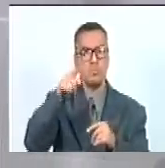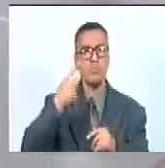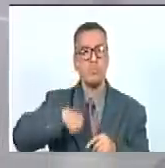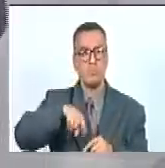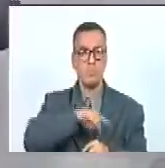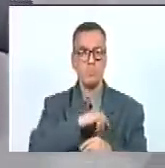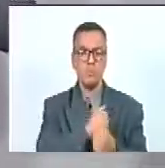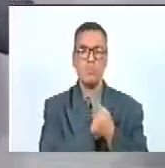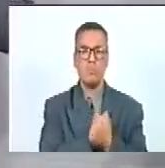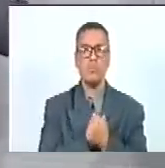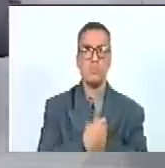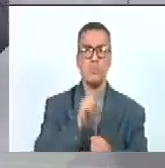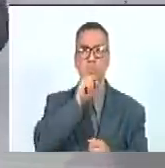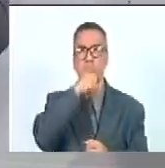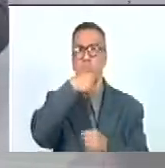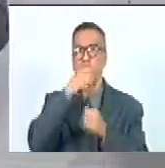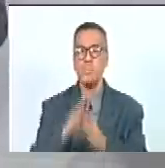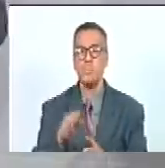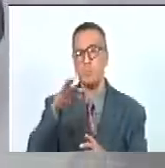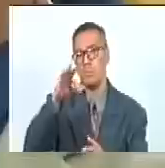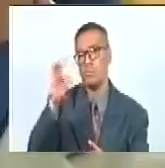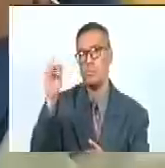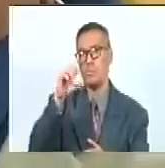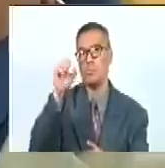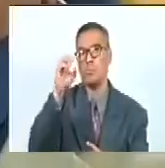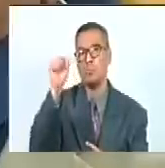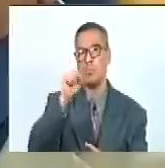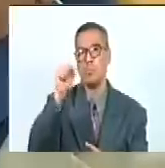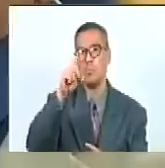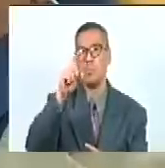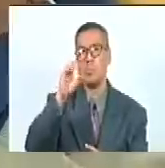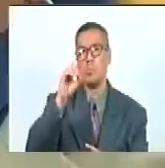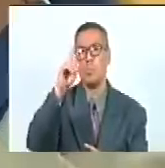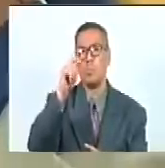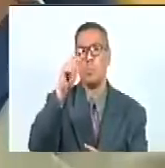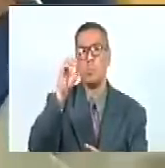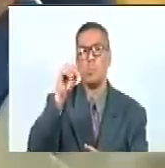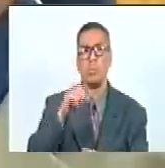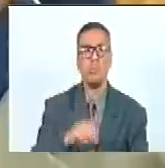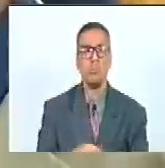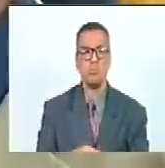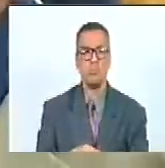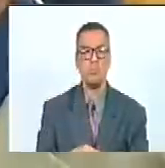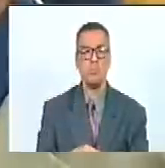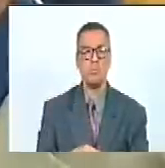nuestro querido viejo Fernando Soto Rojas.